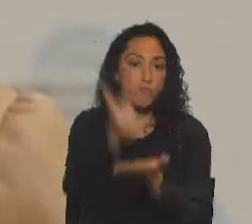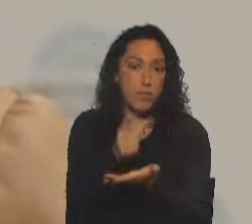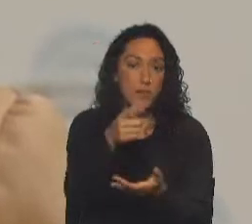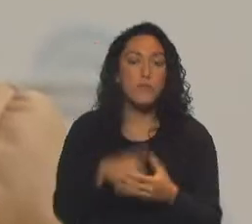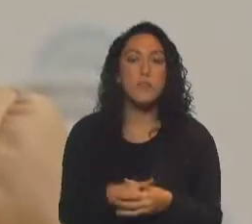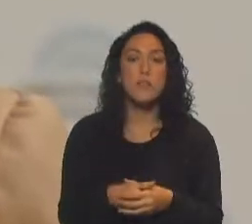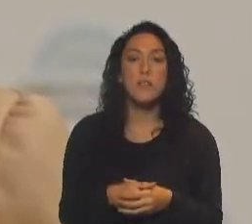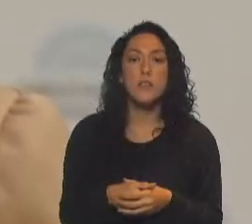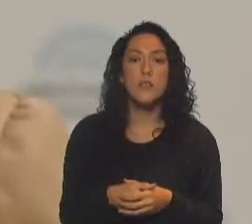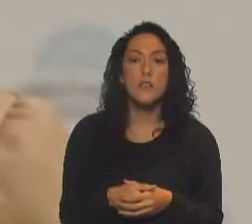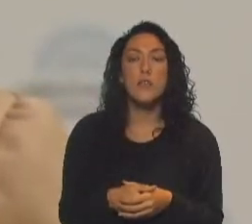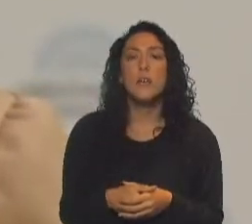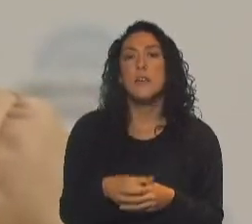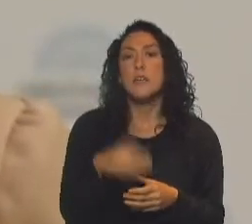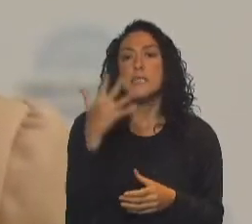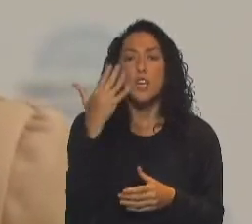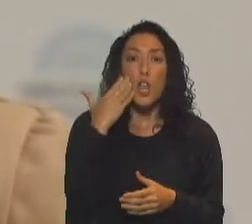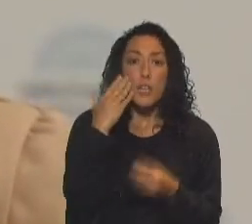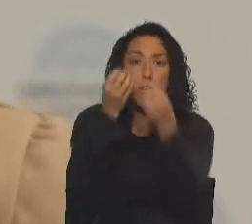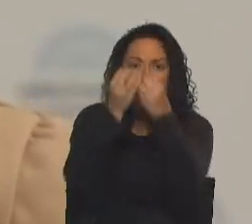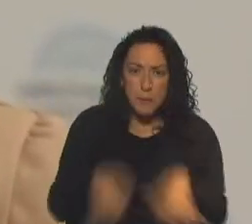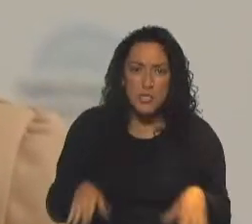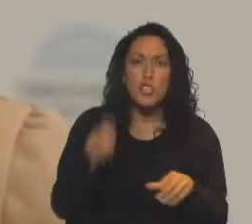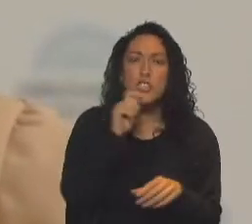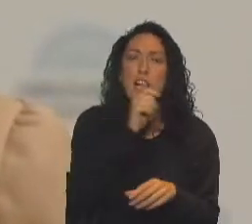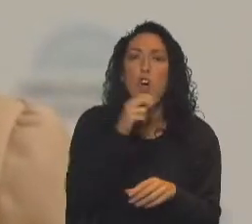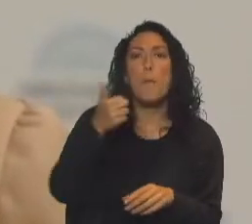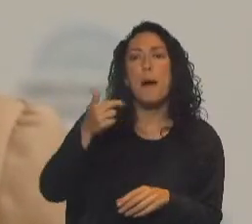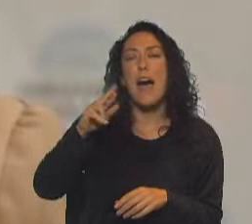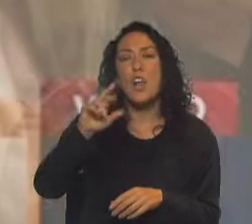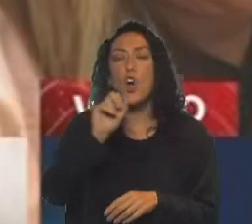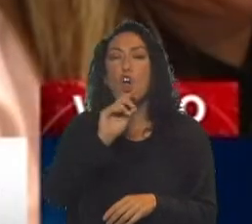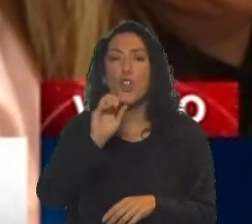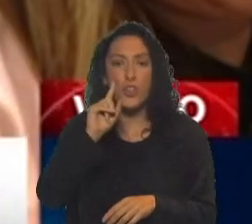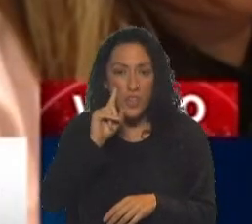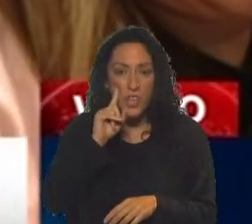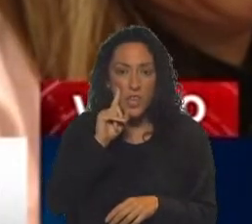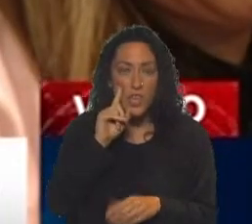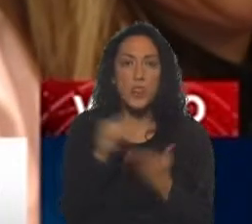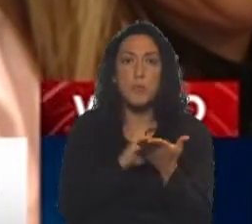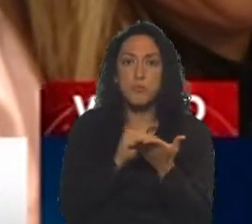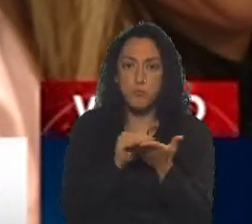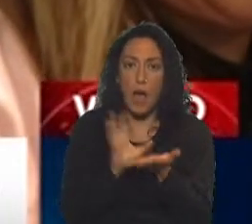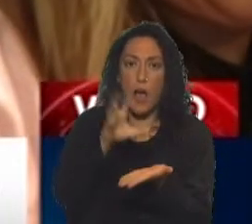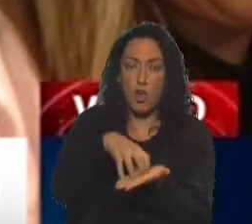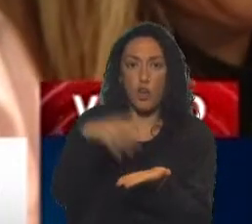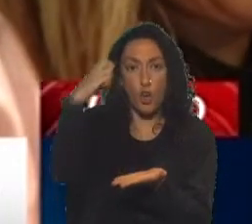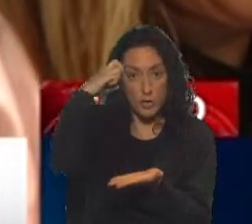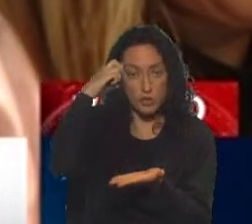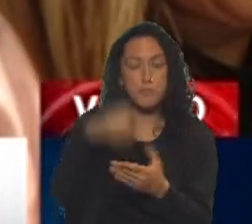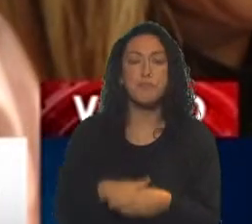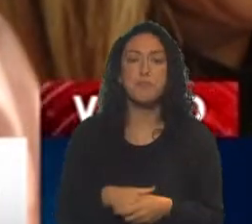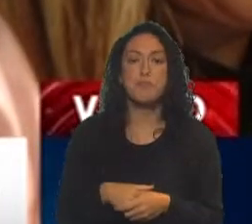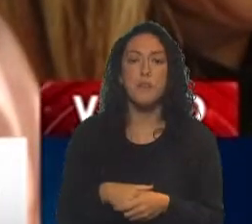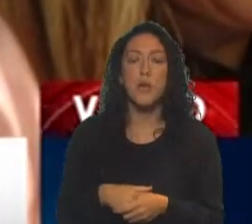La reunión comenzó pasadas las 17 en el Salón Delia Parodi, aquí en Diputados, en el Congreso de la Nación. Los magistrados